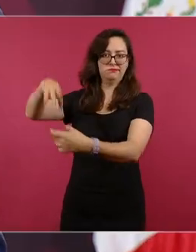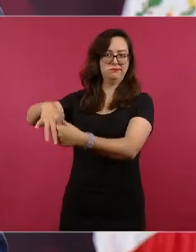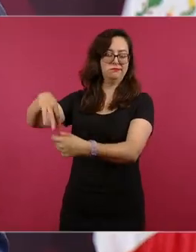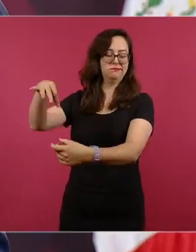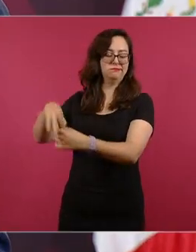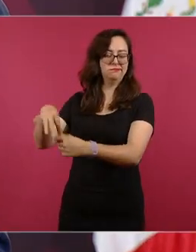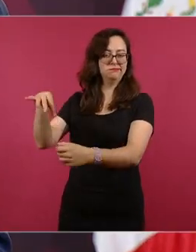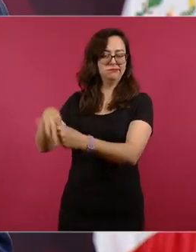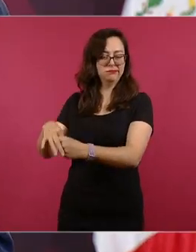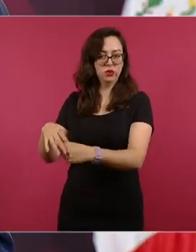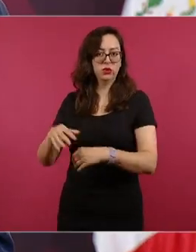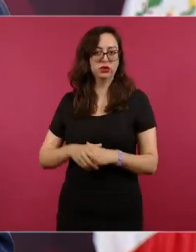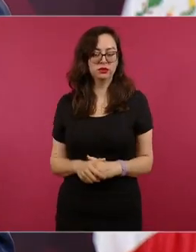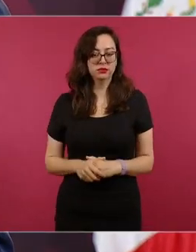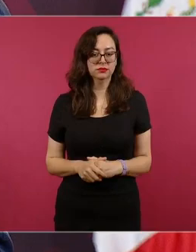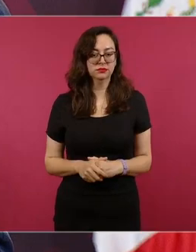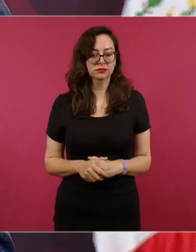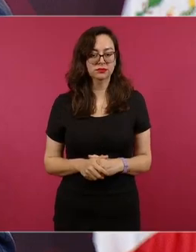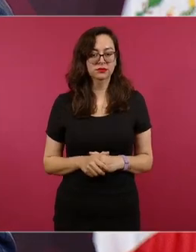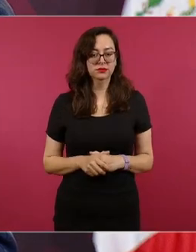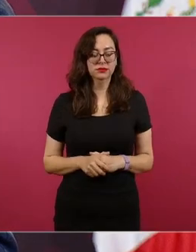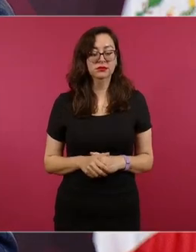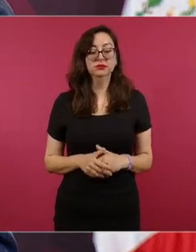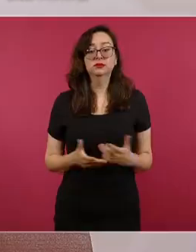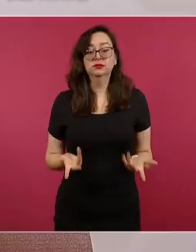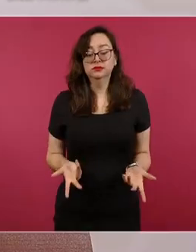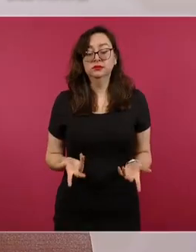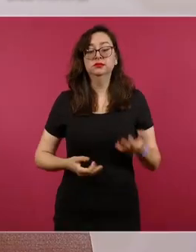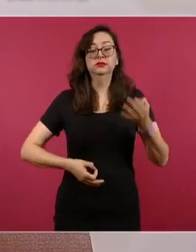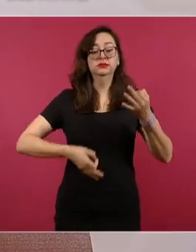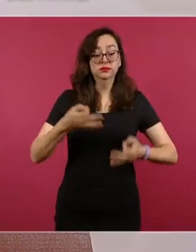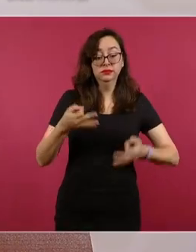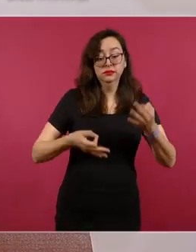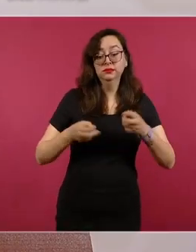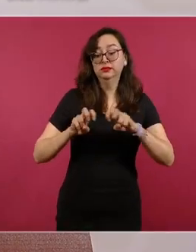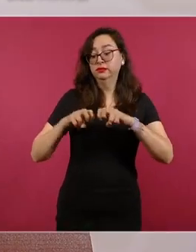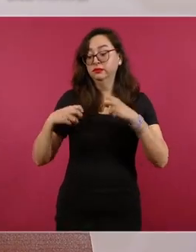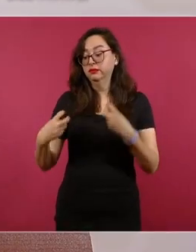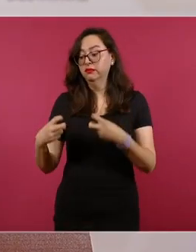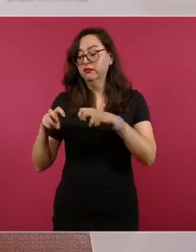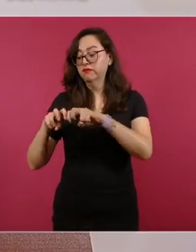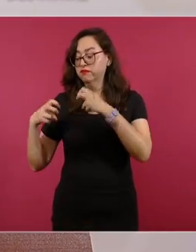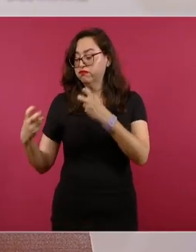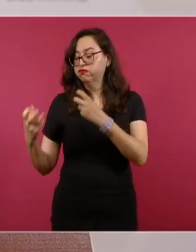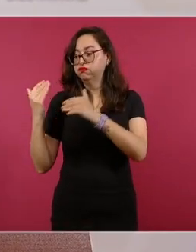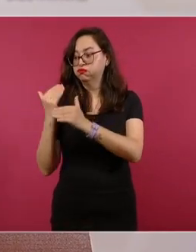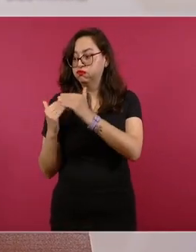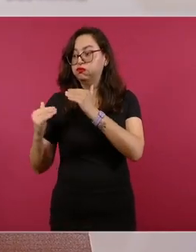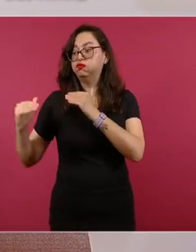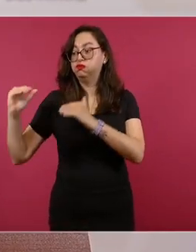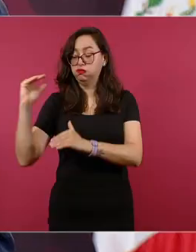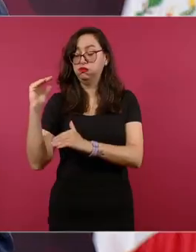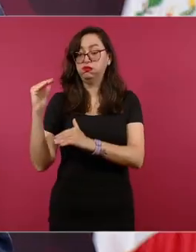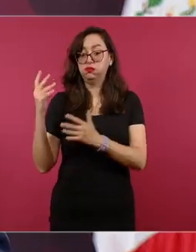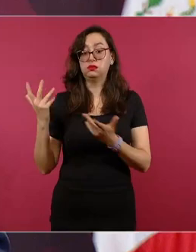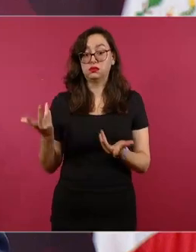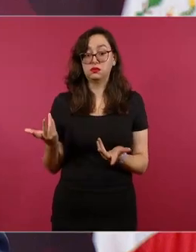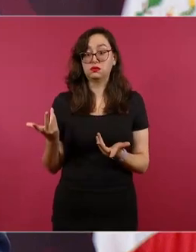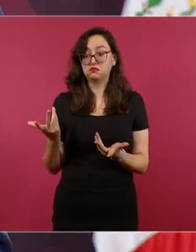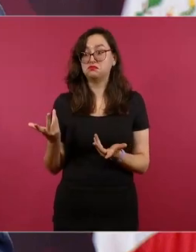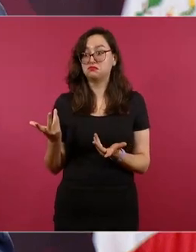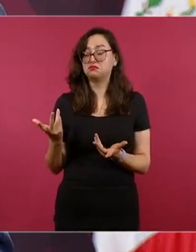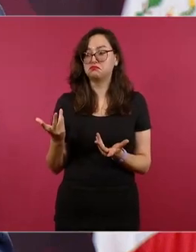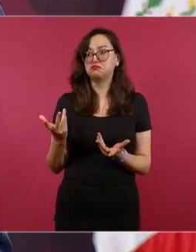Y hay muchos jueces, magistrados, ministros, una cantidad considerable, no todo está